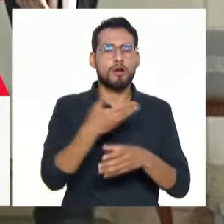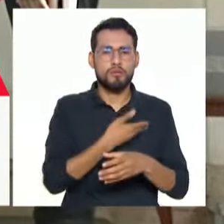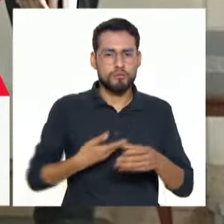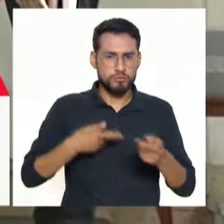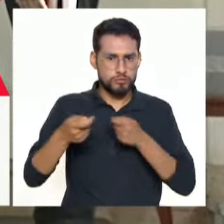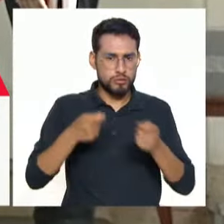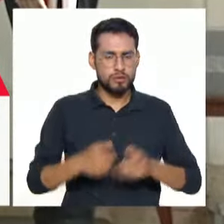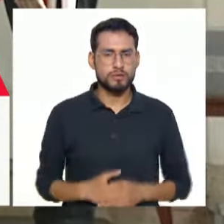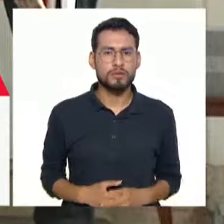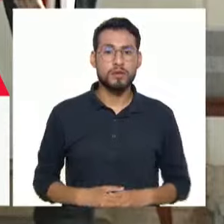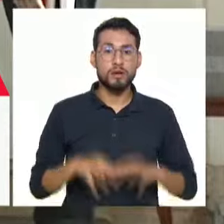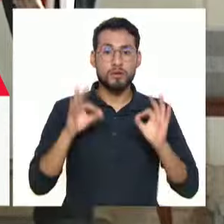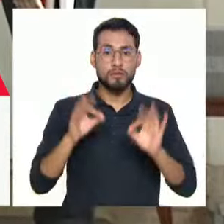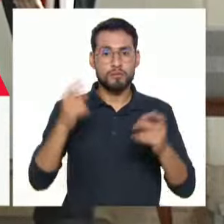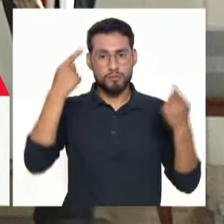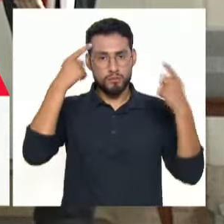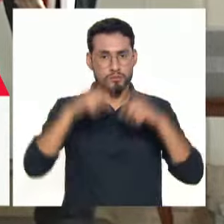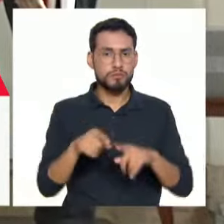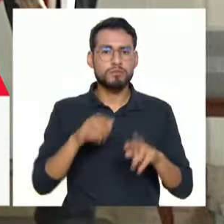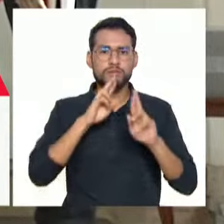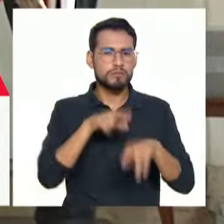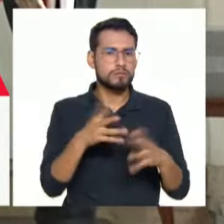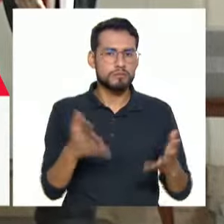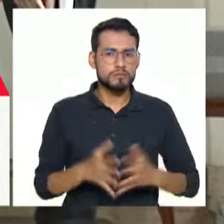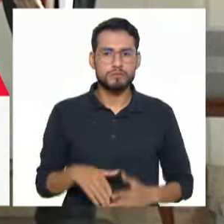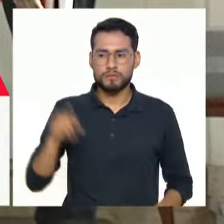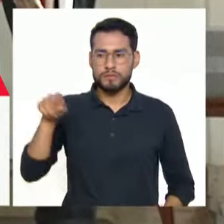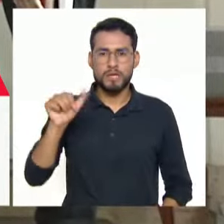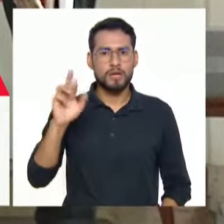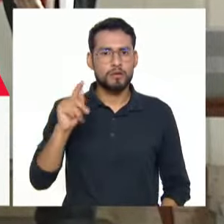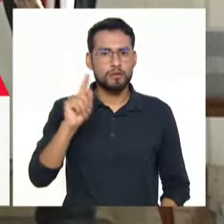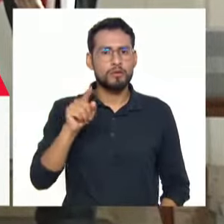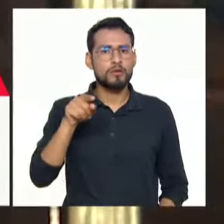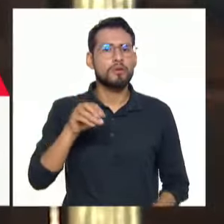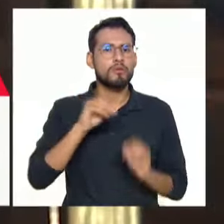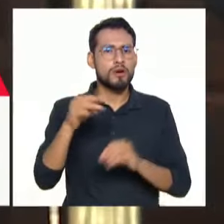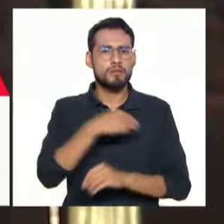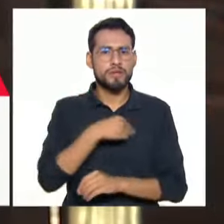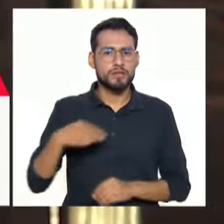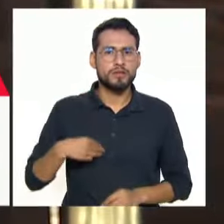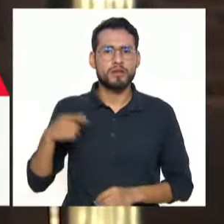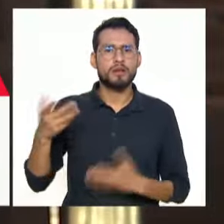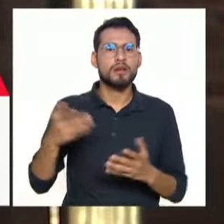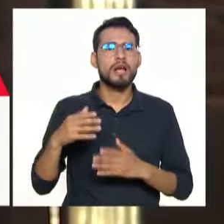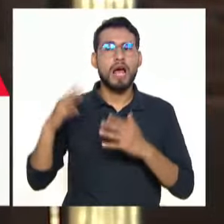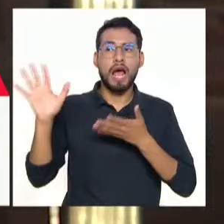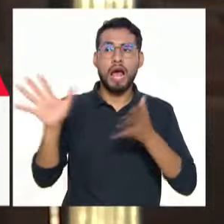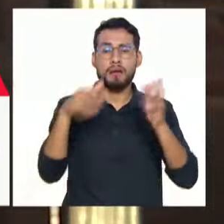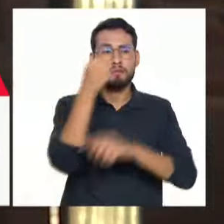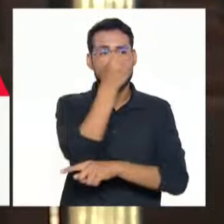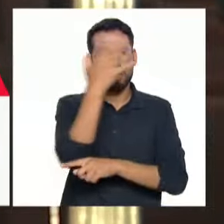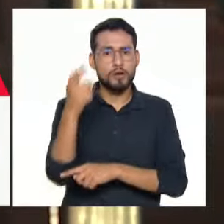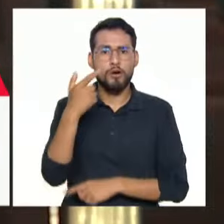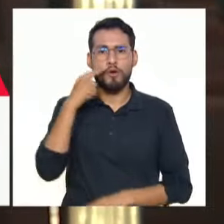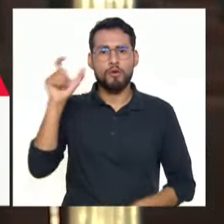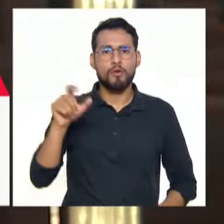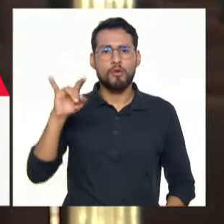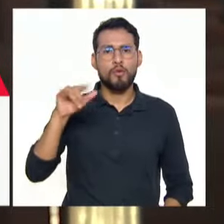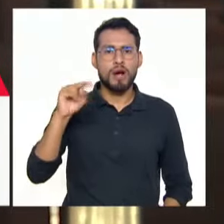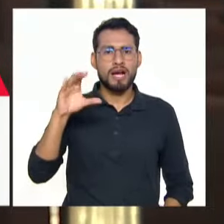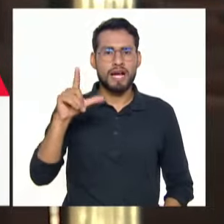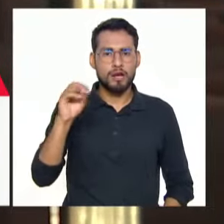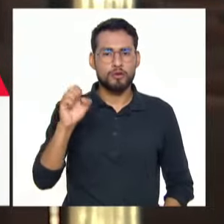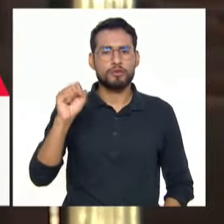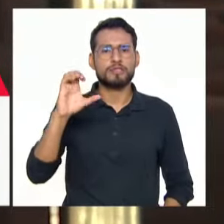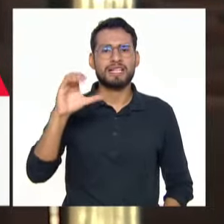Ejecutivo, y, estando al acordado, se resuelve. Artículo 1. Nombrar ministro de Estado en el despacho del Ambiente al señor Juan Carlos